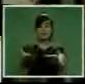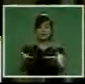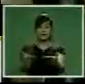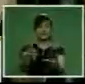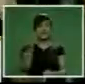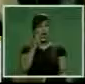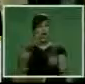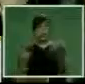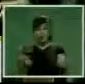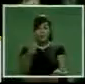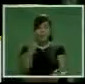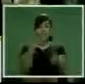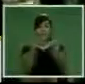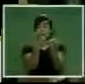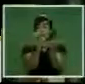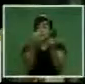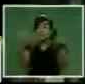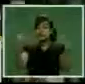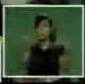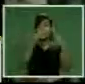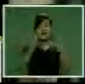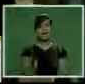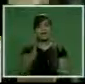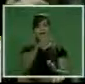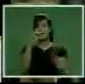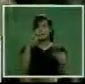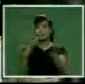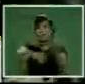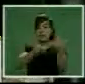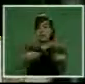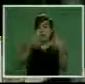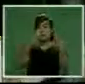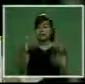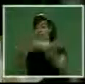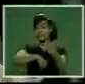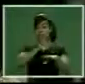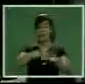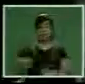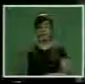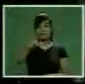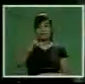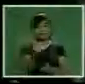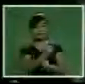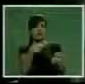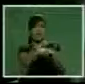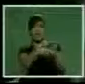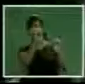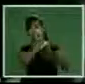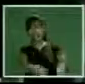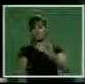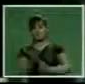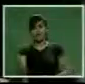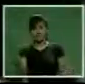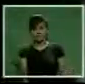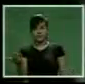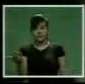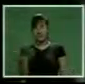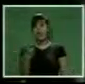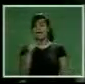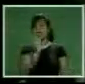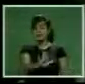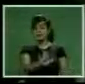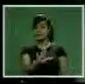locura de la falta de ética y de la inmoralidad. Pero lo que digo es, su única estrategia es la guerra. Para mantener ese sistema, la guerra. El tratar